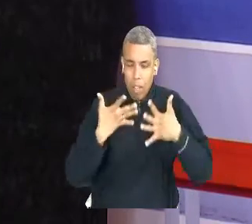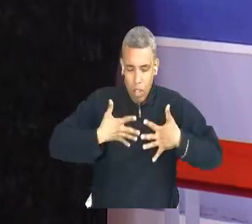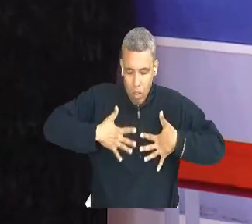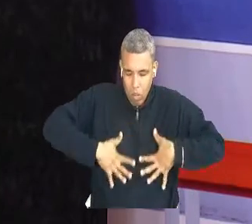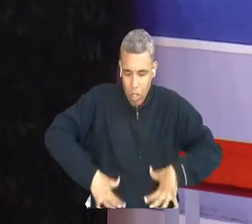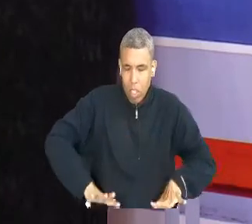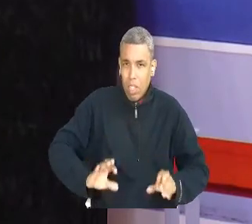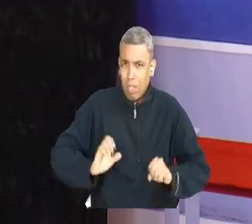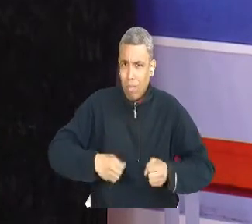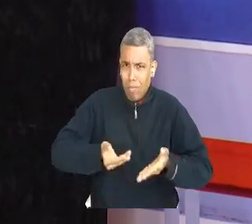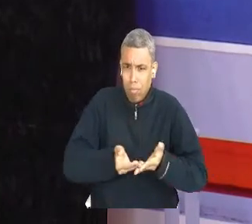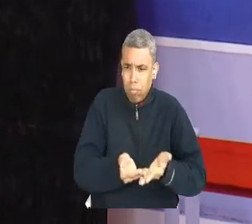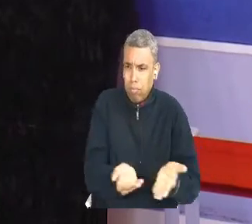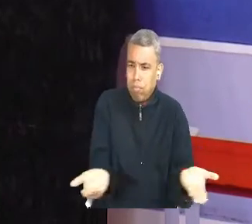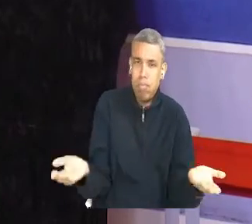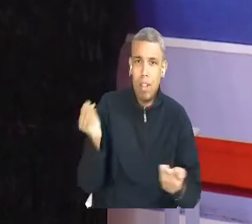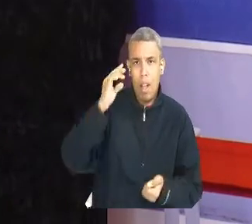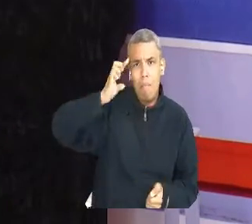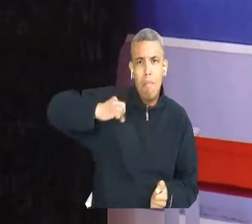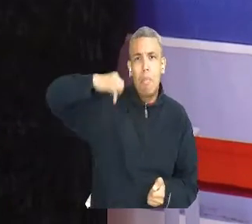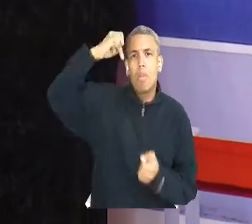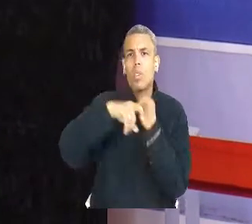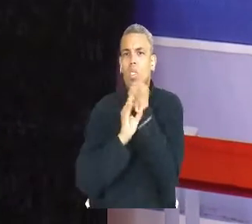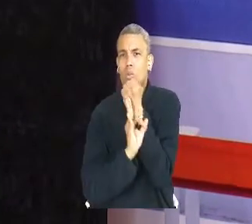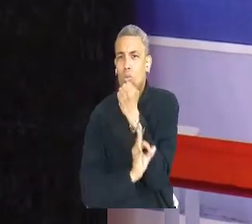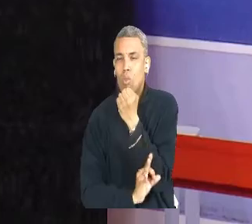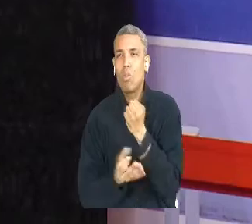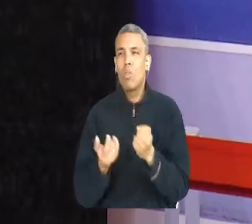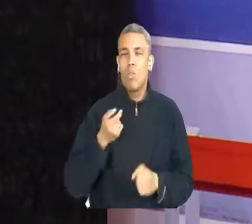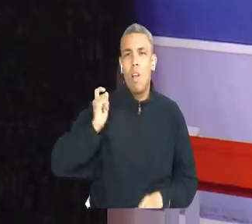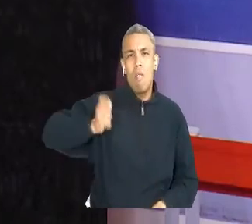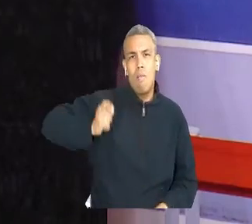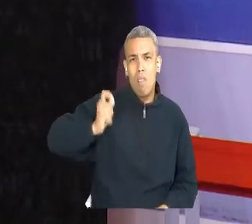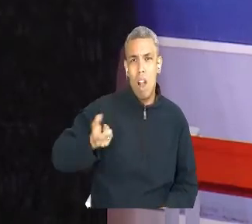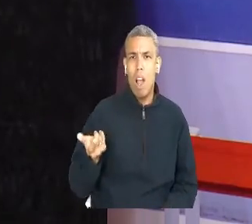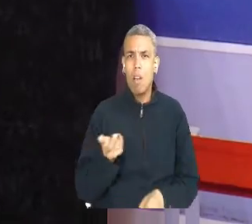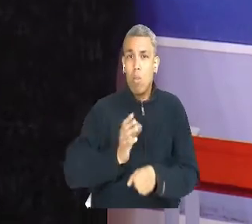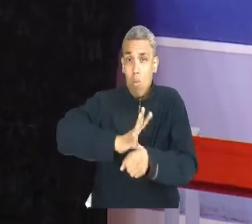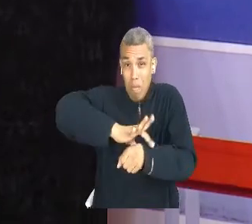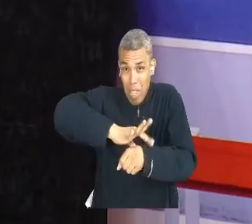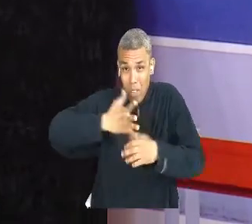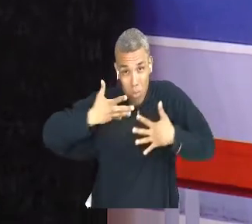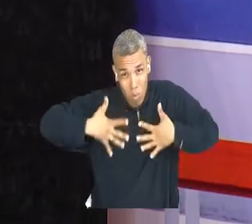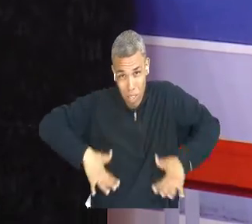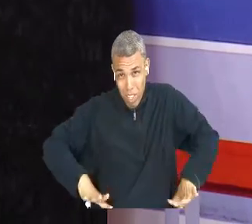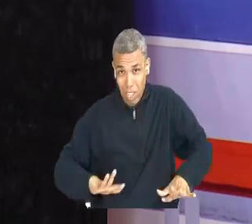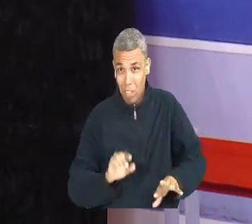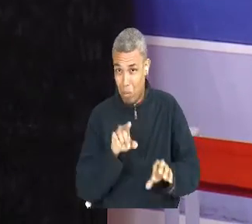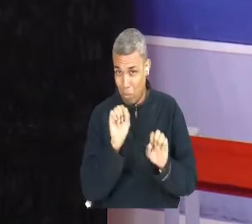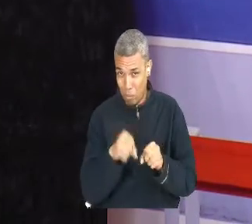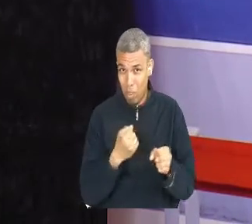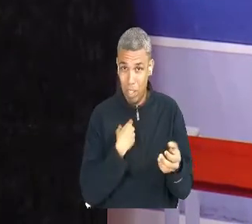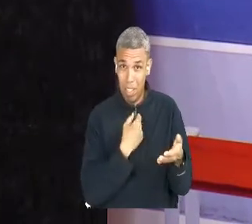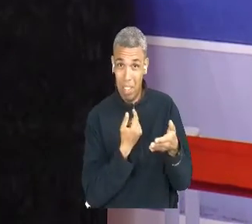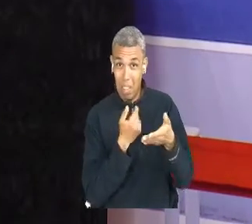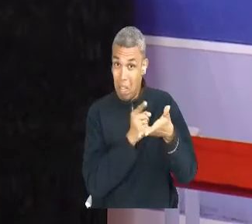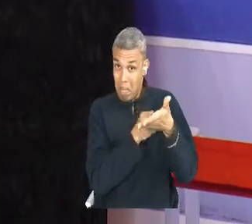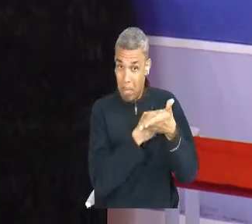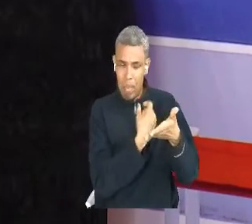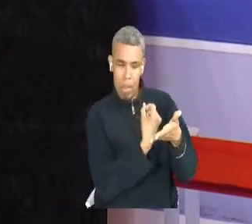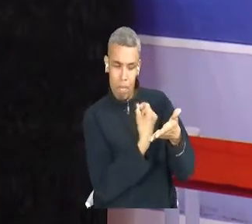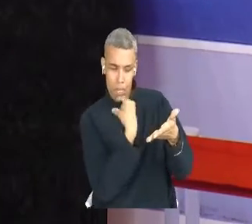carta amplia de nuestros profesionales para que ustedes puedan preguntarle puedan resolver dudas recuerde que en casa simplemente quiere que